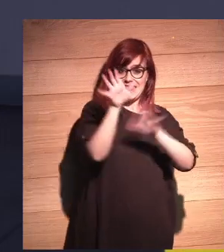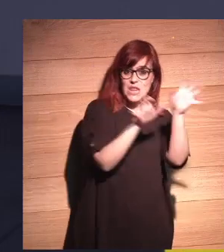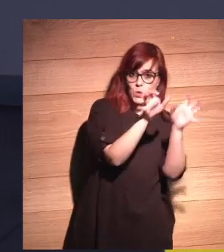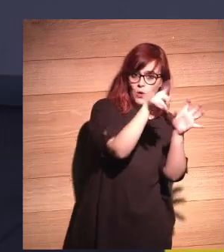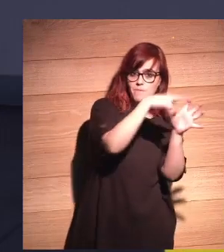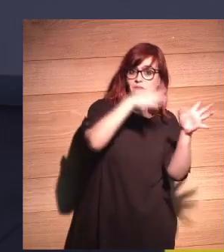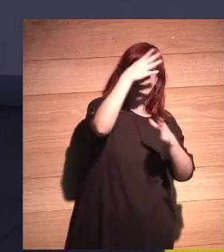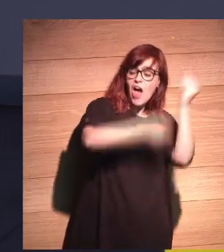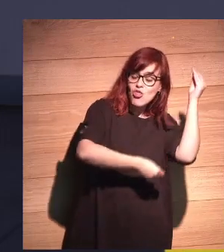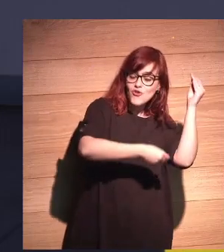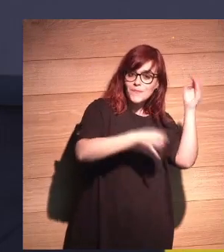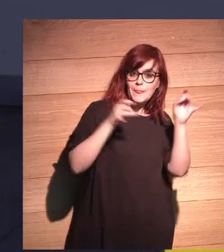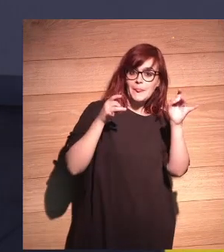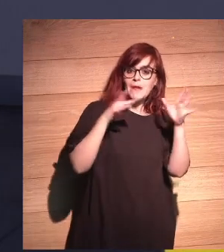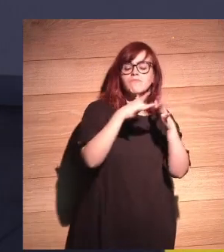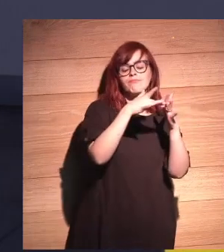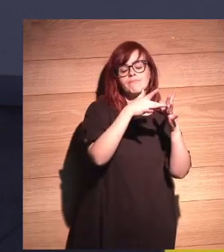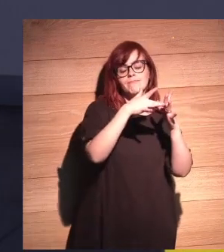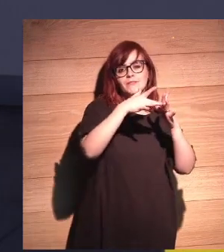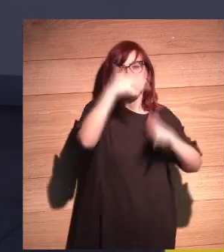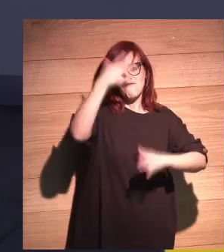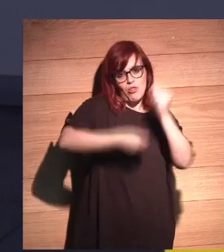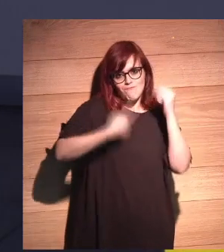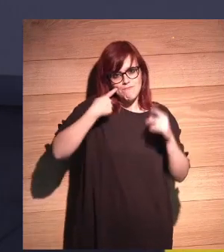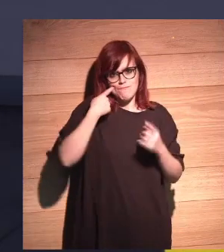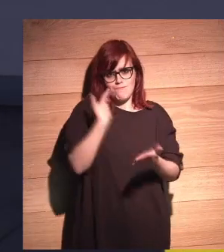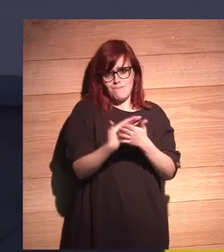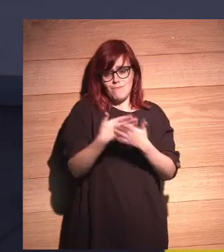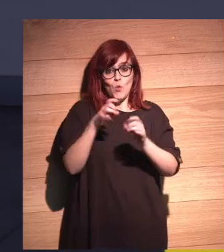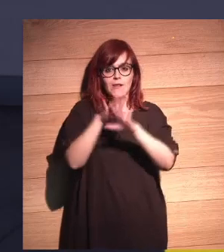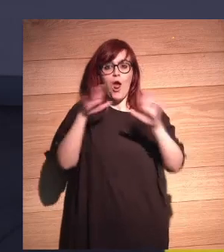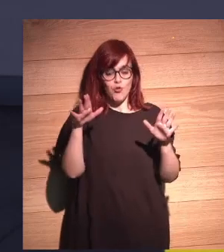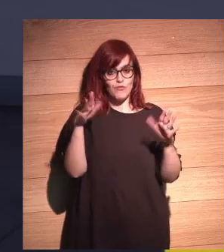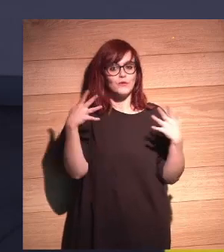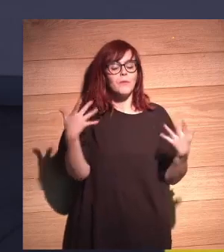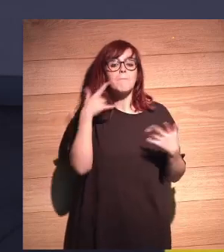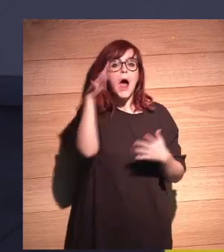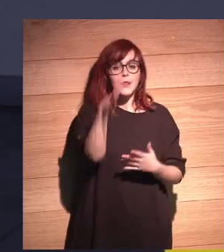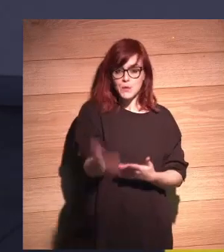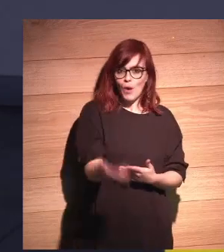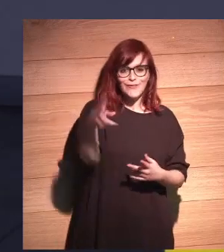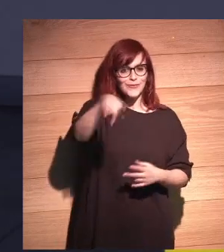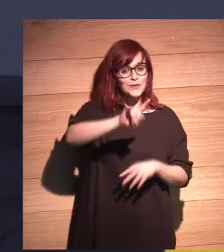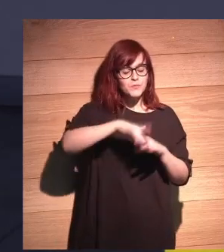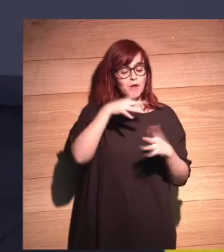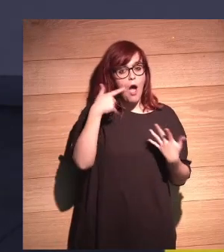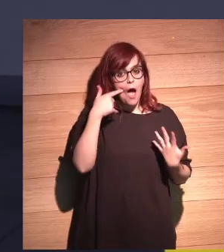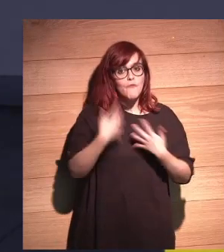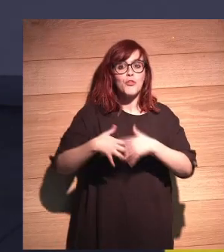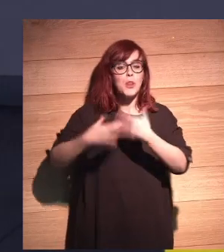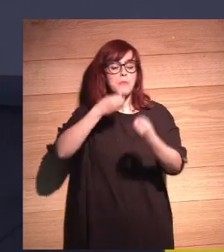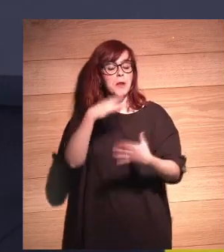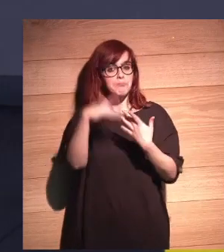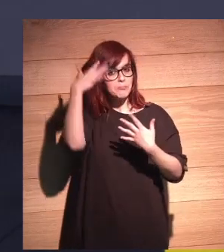computación falla, entonces se hace muy evidente lo importante que era. O sea, que no le damos importancia siempre que funcione bien,